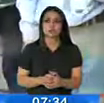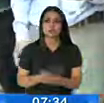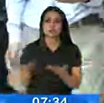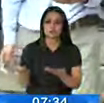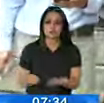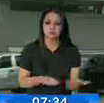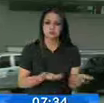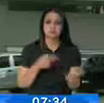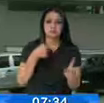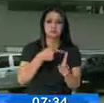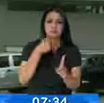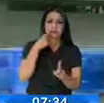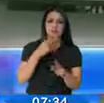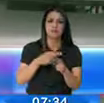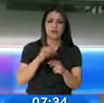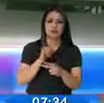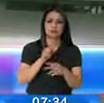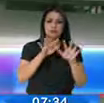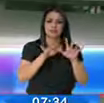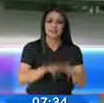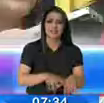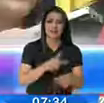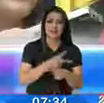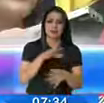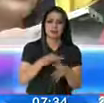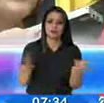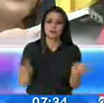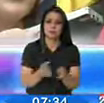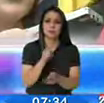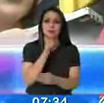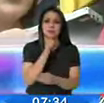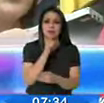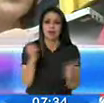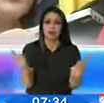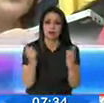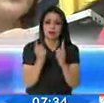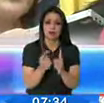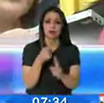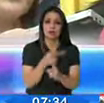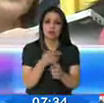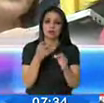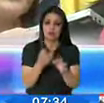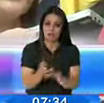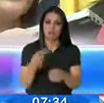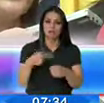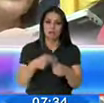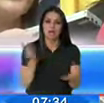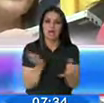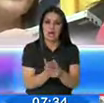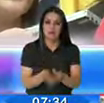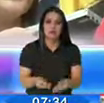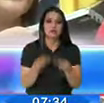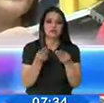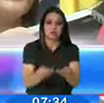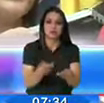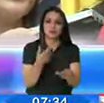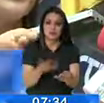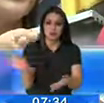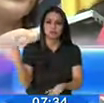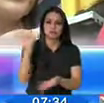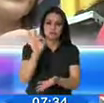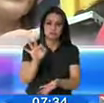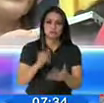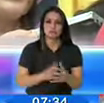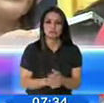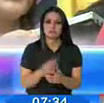por Fausto Holguín, secretario del CNE. Él ha puesto ya la fe de presentación en el acta que le he entregado y ha indicado